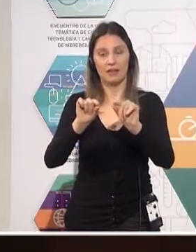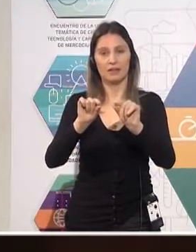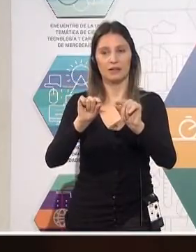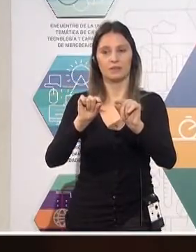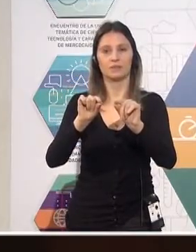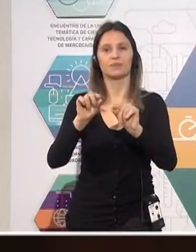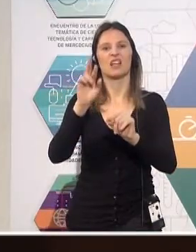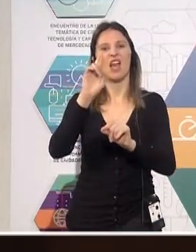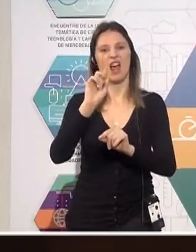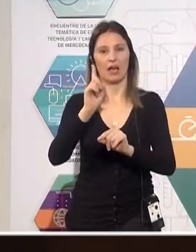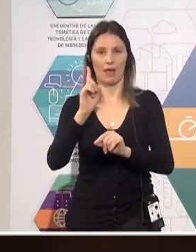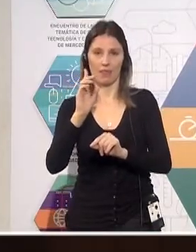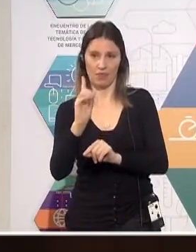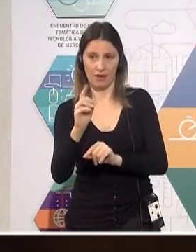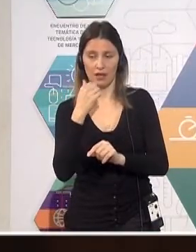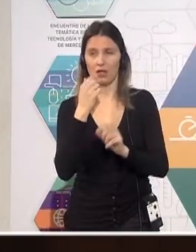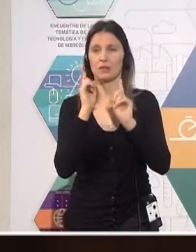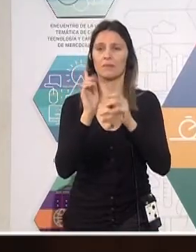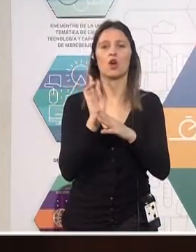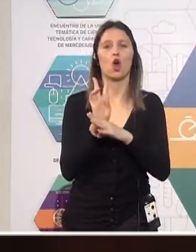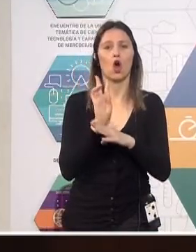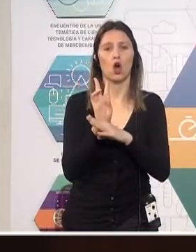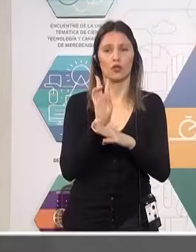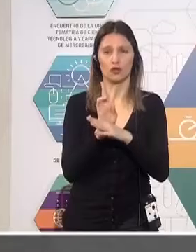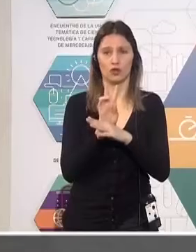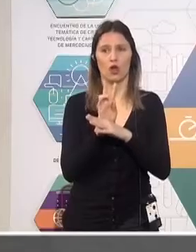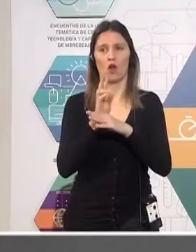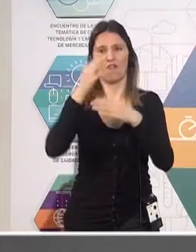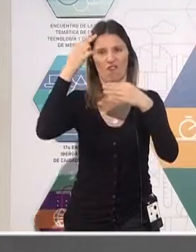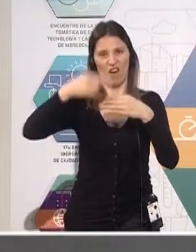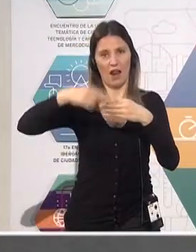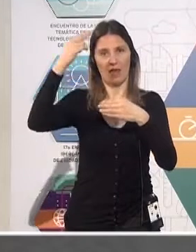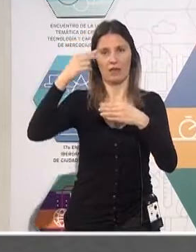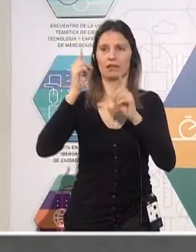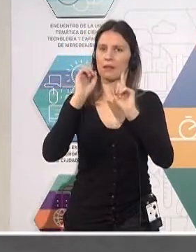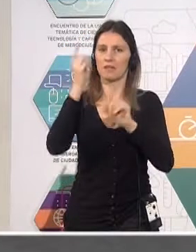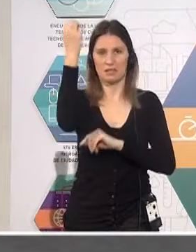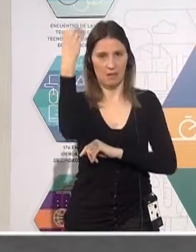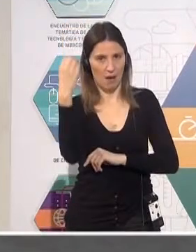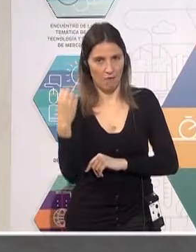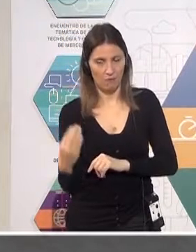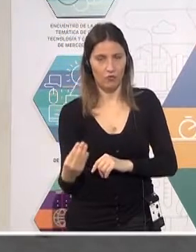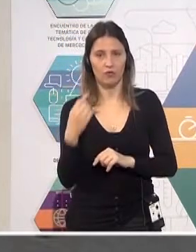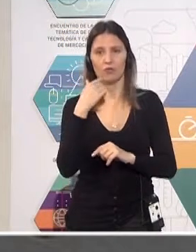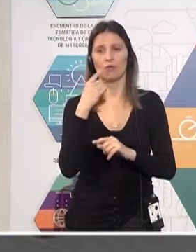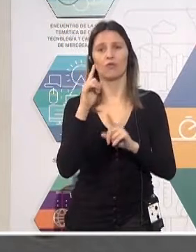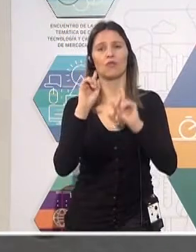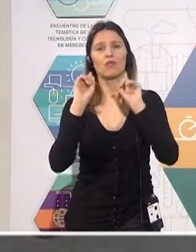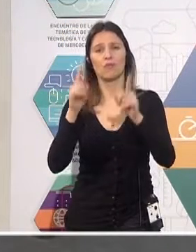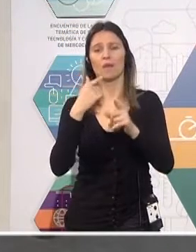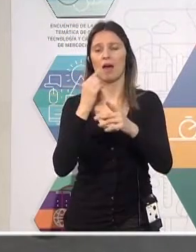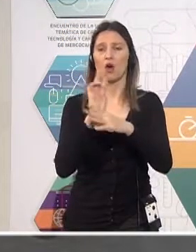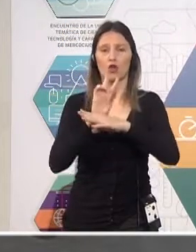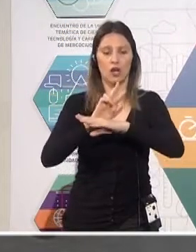hay de tener un control de barreras tener un control semafórico para el control de aleatorio de la